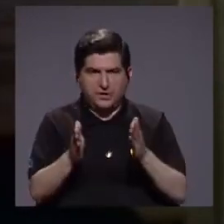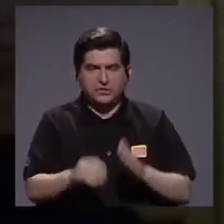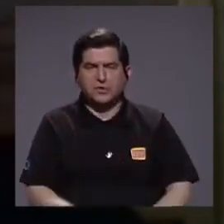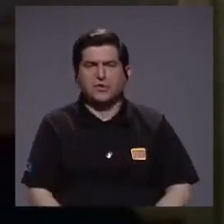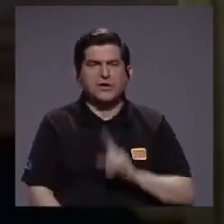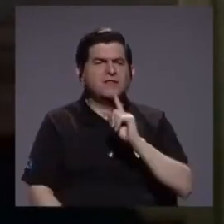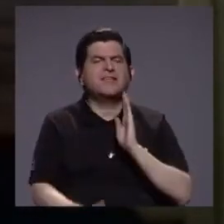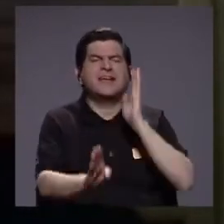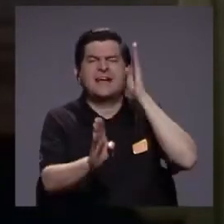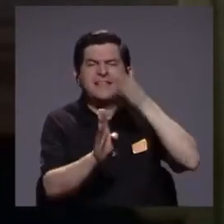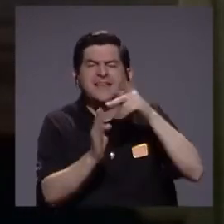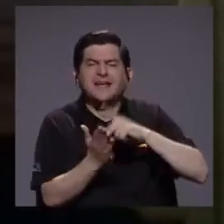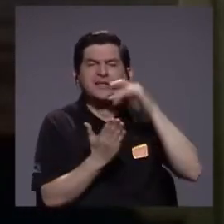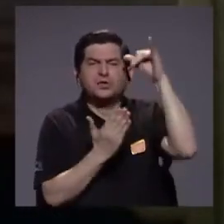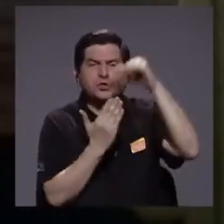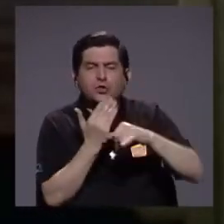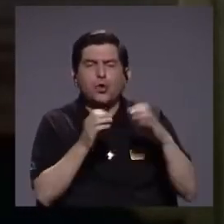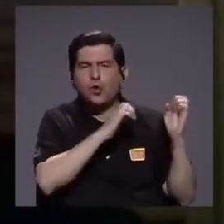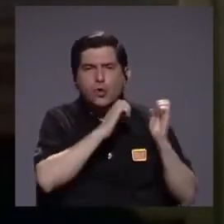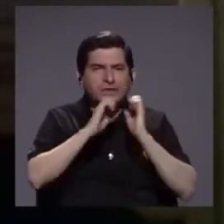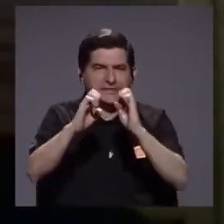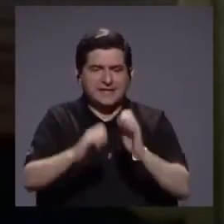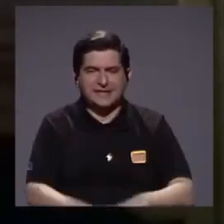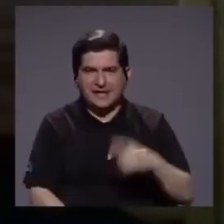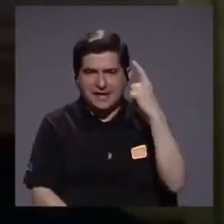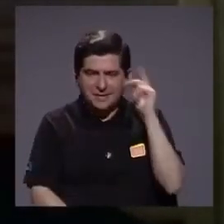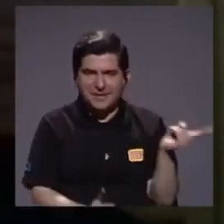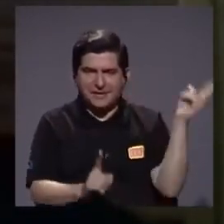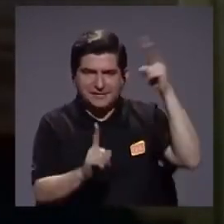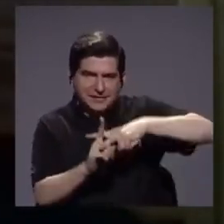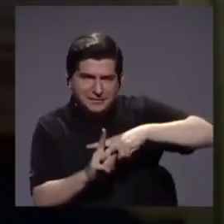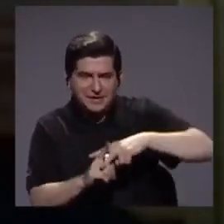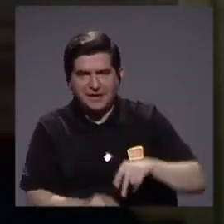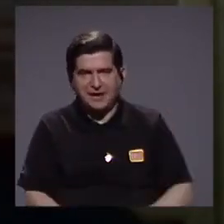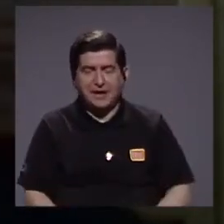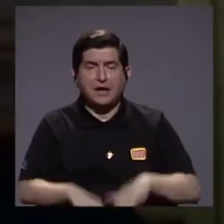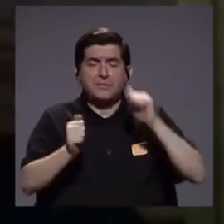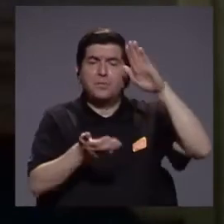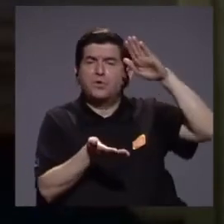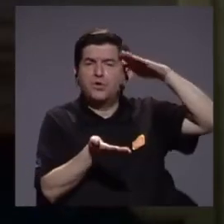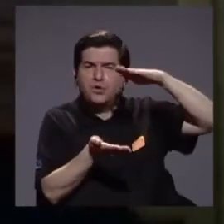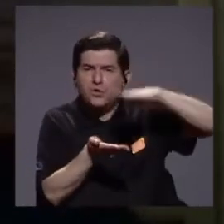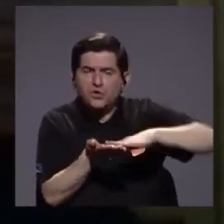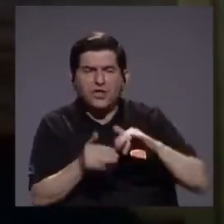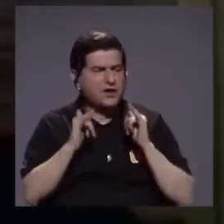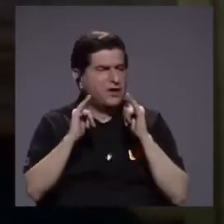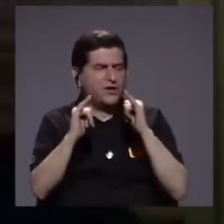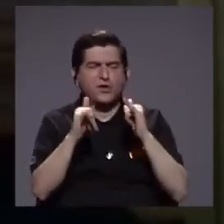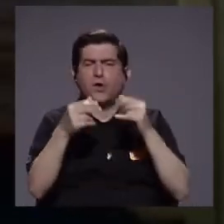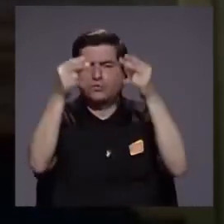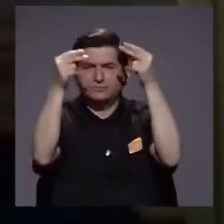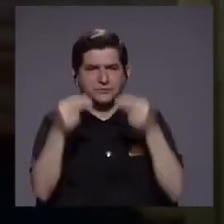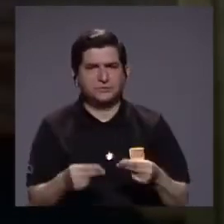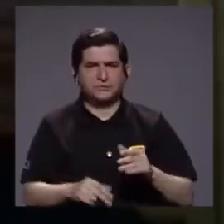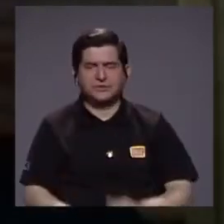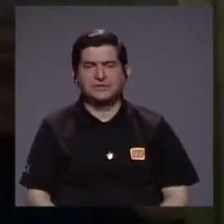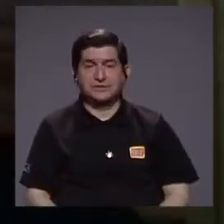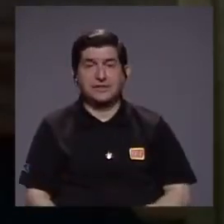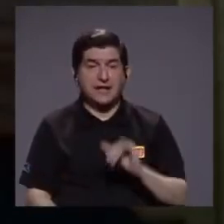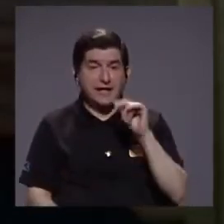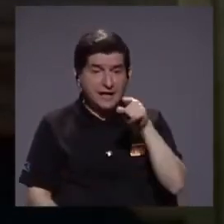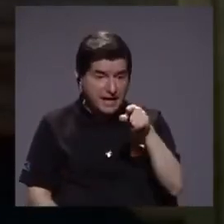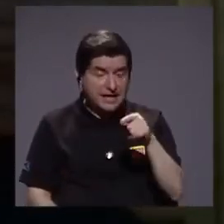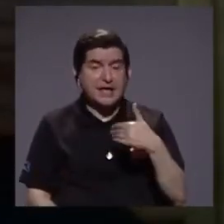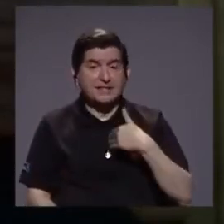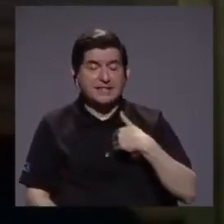mencione puntualmente proyectos y estrategias que piense implementar para reducir la desigualdad presupuestaria, la misma que